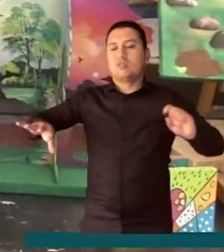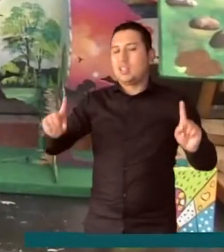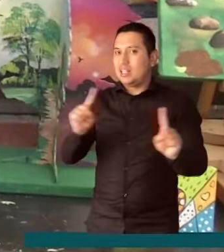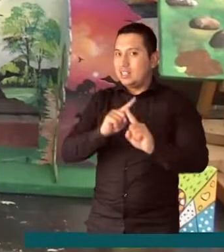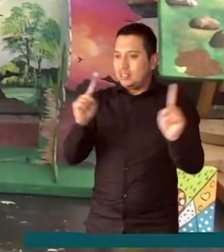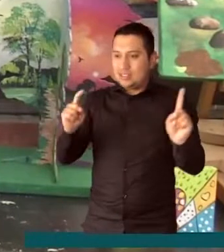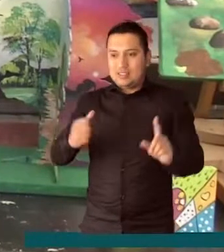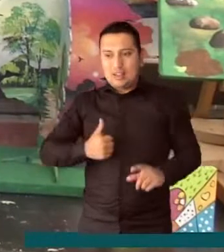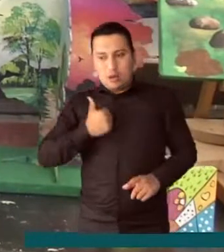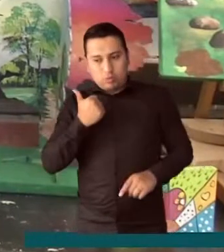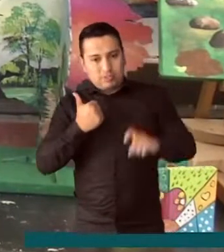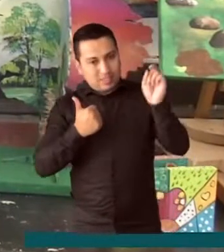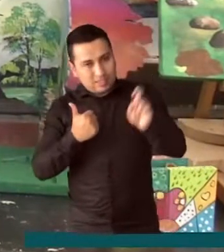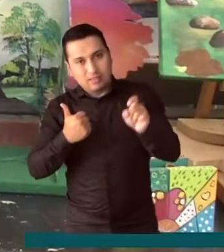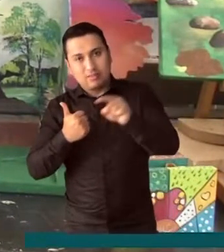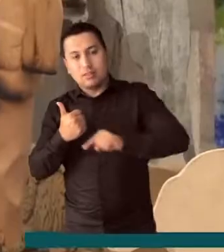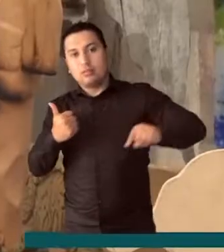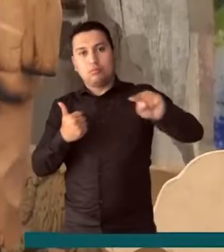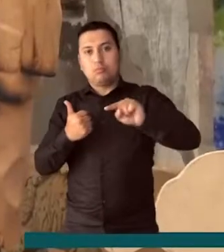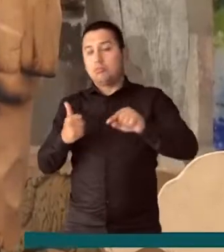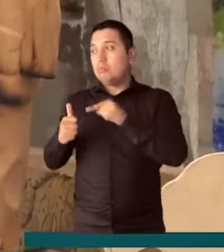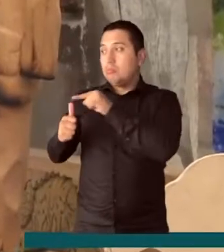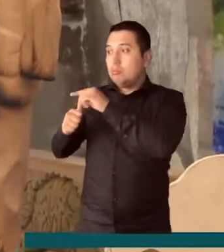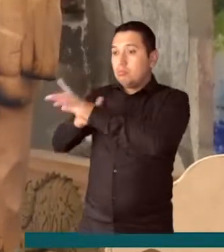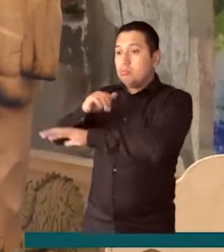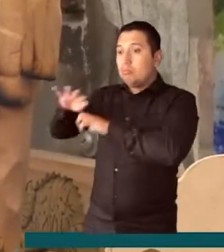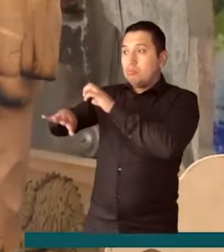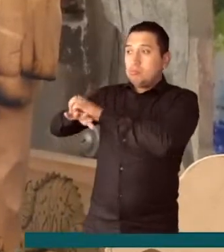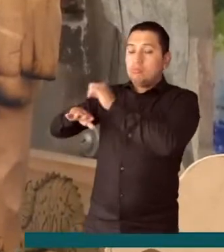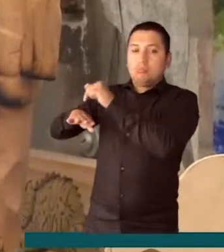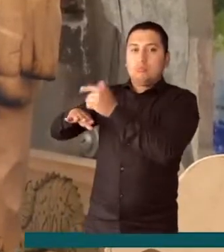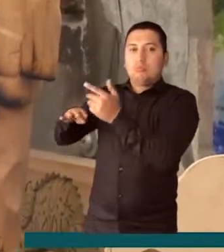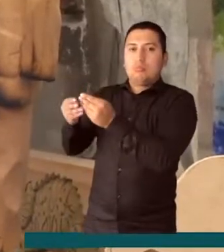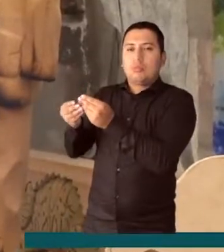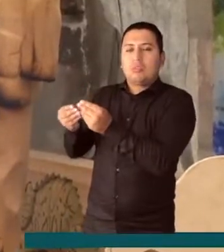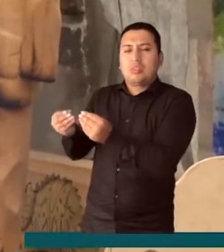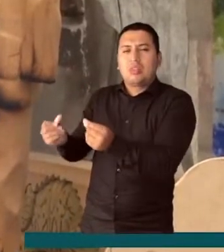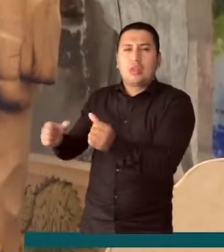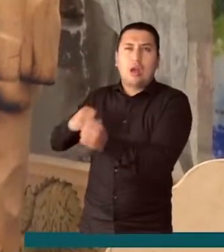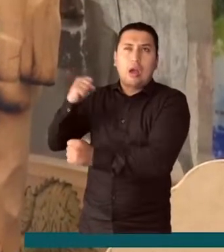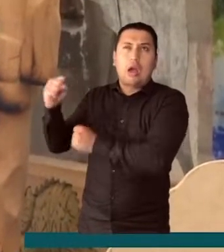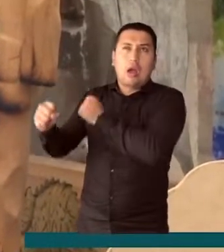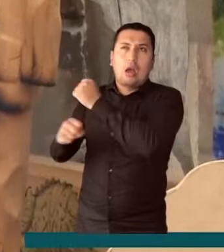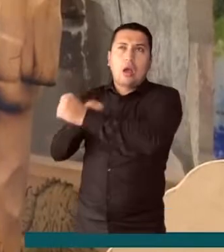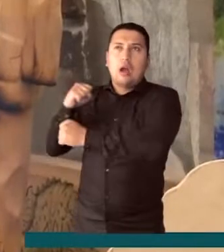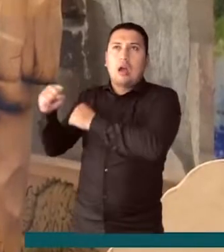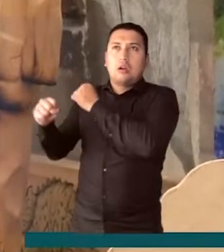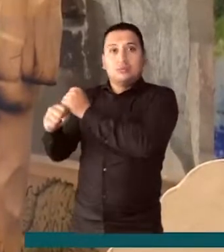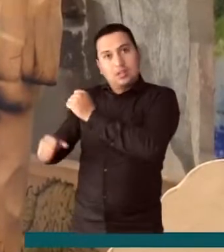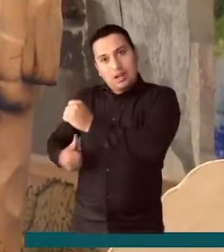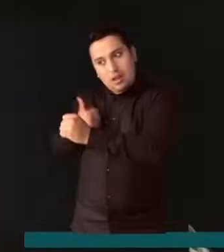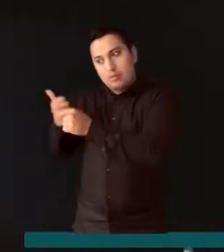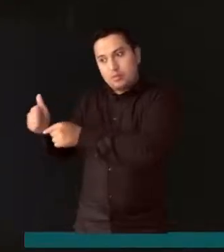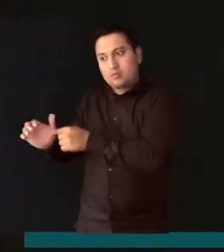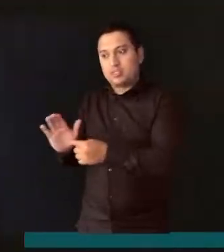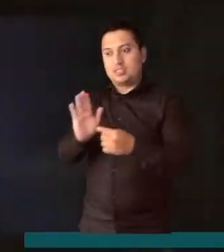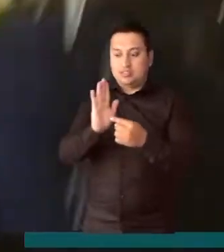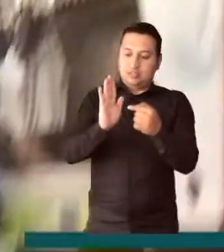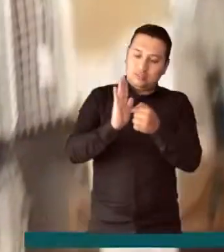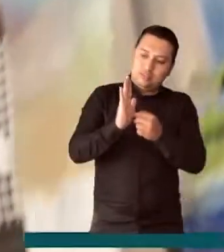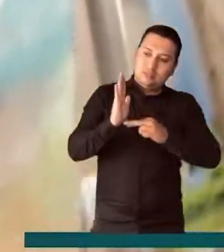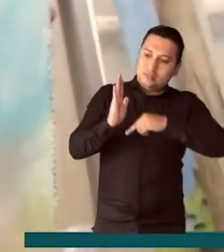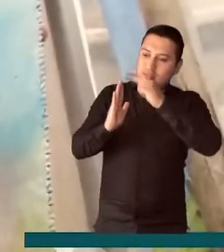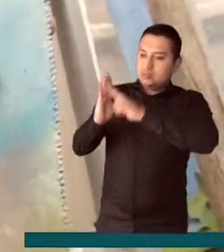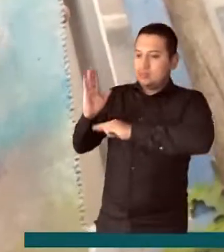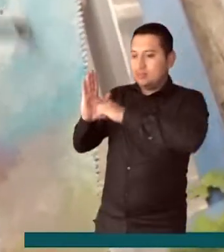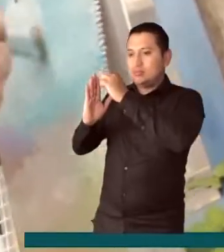contaminar más, aprovechemos. Hay cosas que no se van a descomponer ahorita mismo, sino en años, muchos años, aprovecharlo